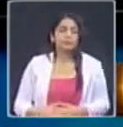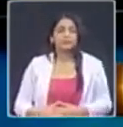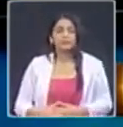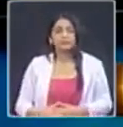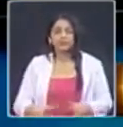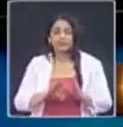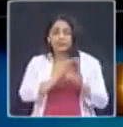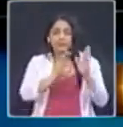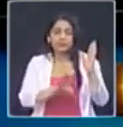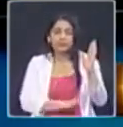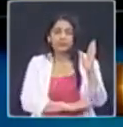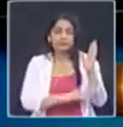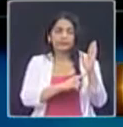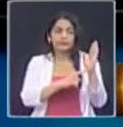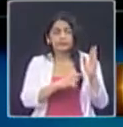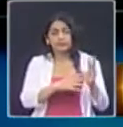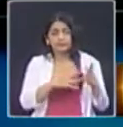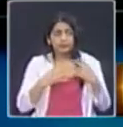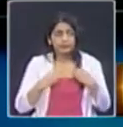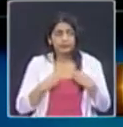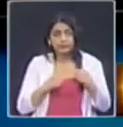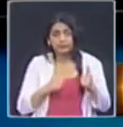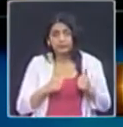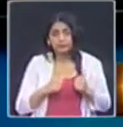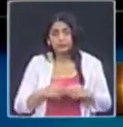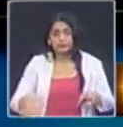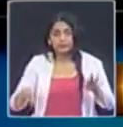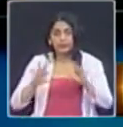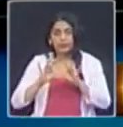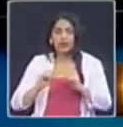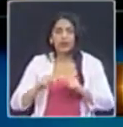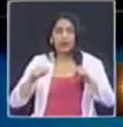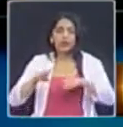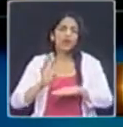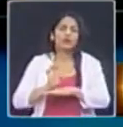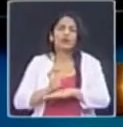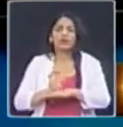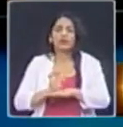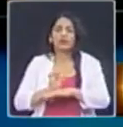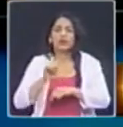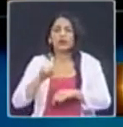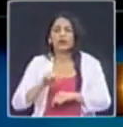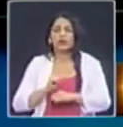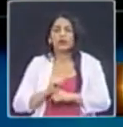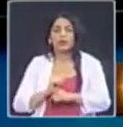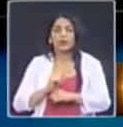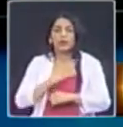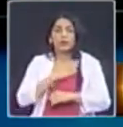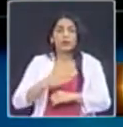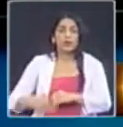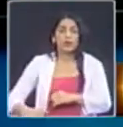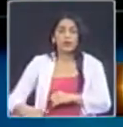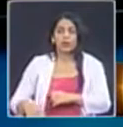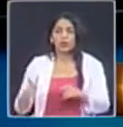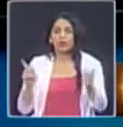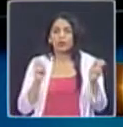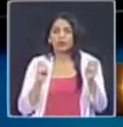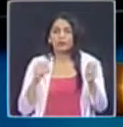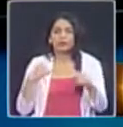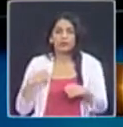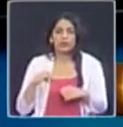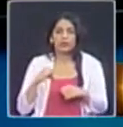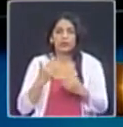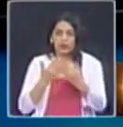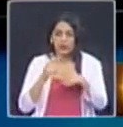constituciones o la mayoría de ellas para ser más exactos de que en el ecuador no existe la reelección indefinida ese argumento de que